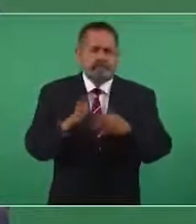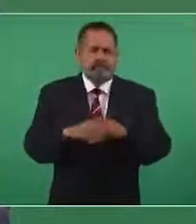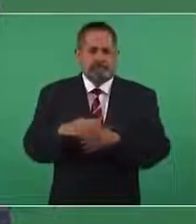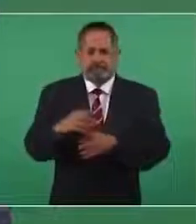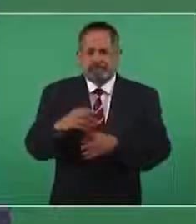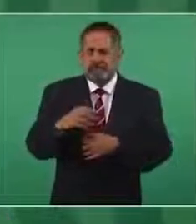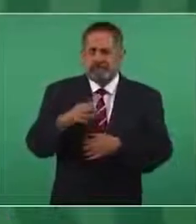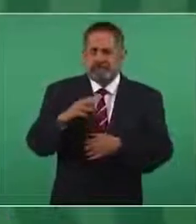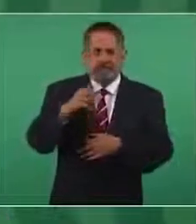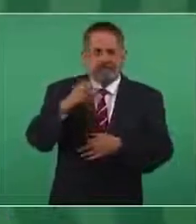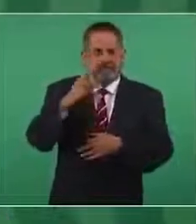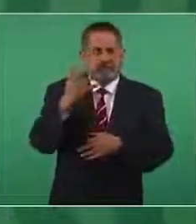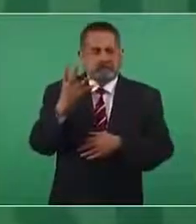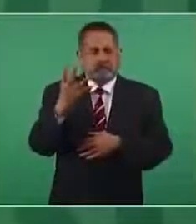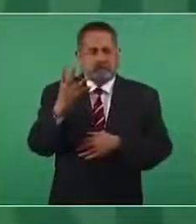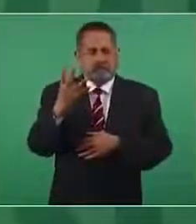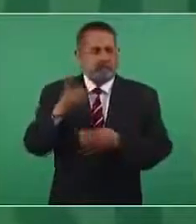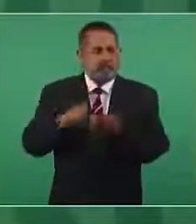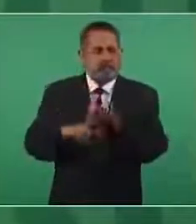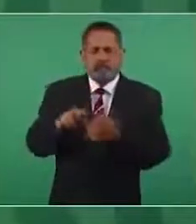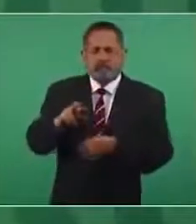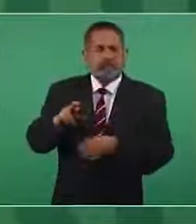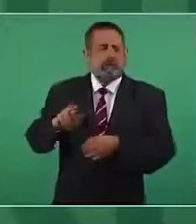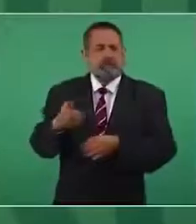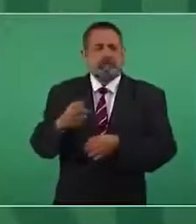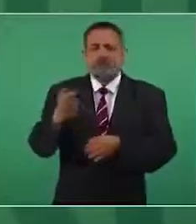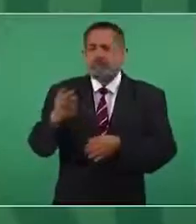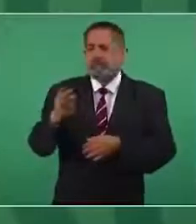cuatro de El Grijalva,